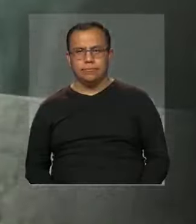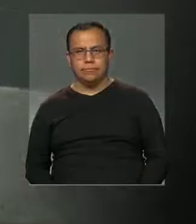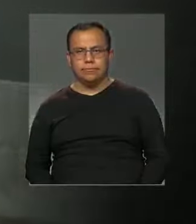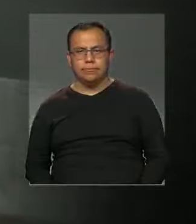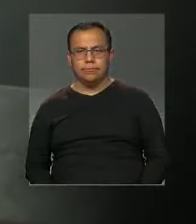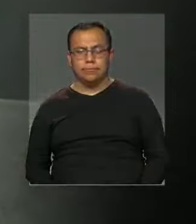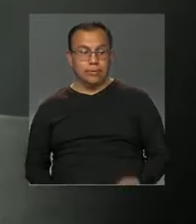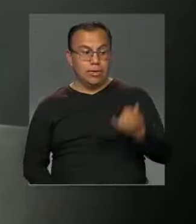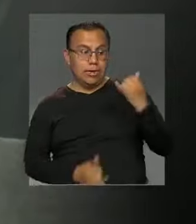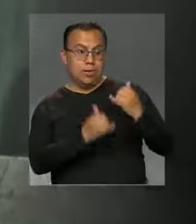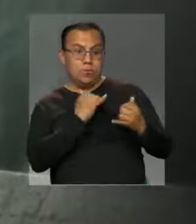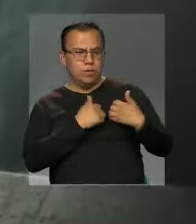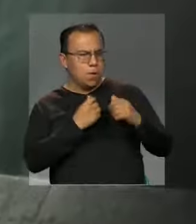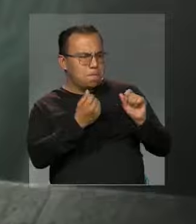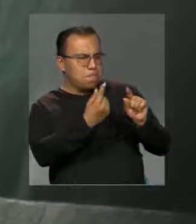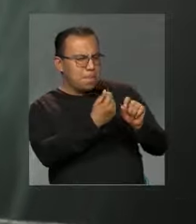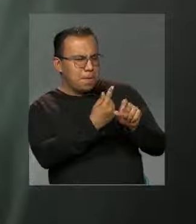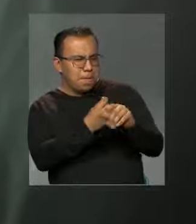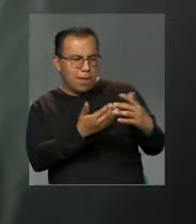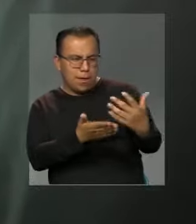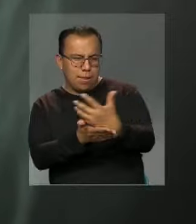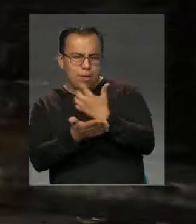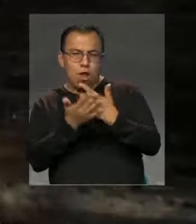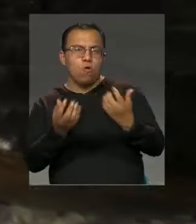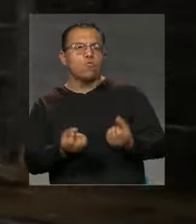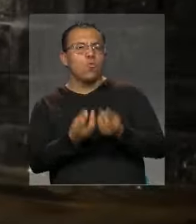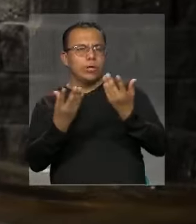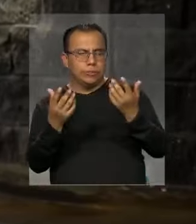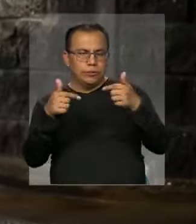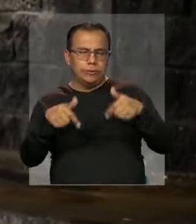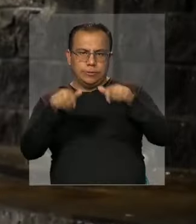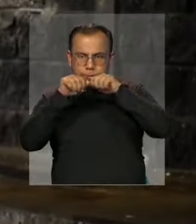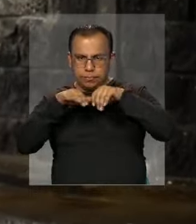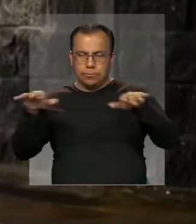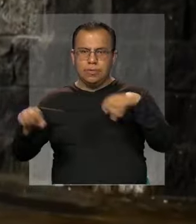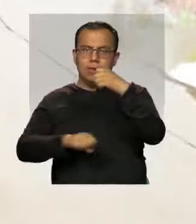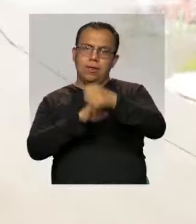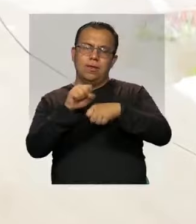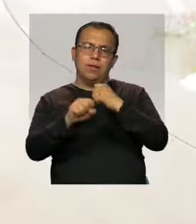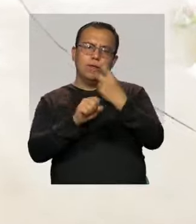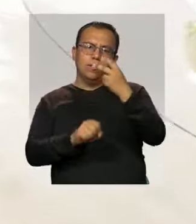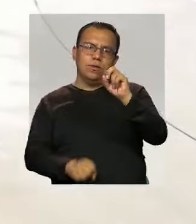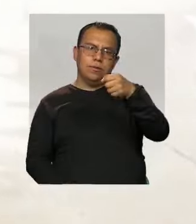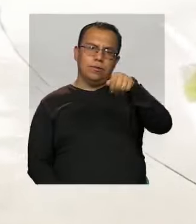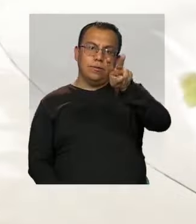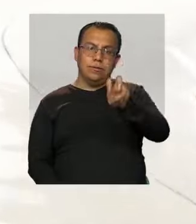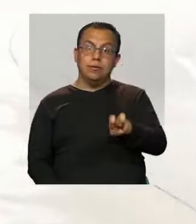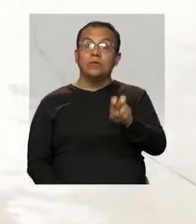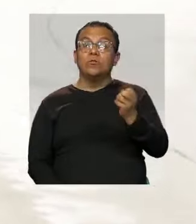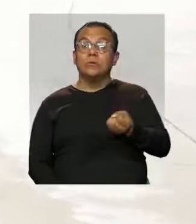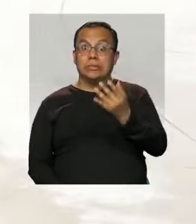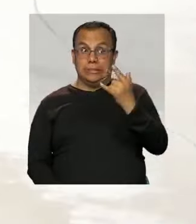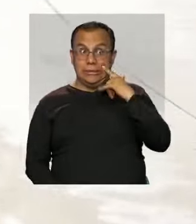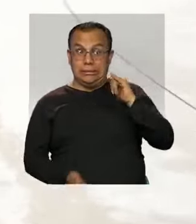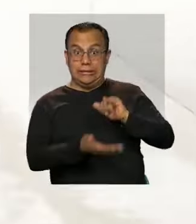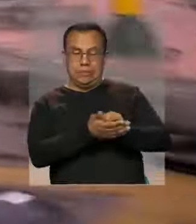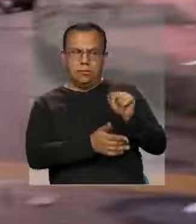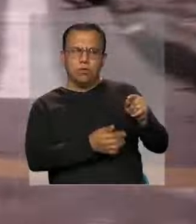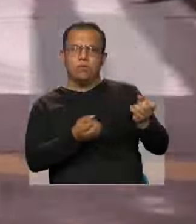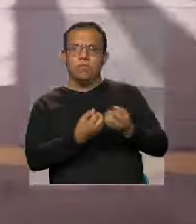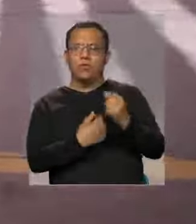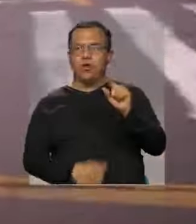El último censo que se hizo sobre habitantes de calle en Bogotá se publicó en el 2017 y daba cuenta que para ese momento solo